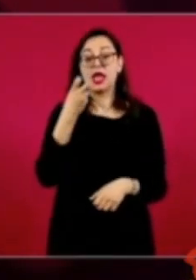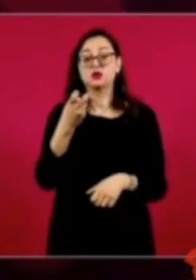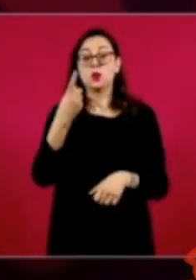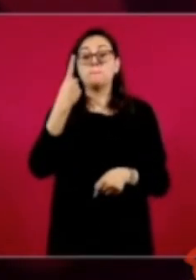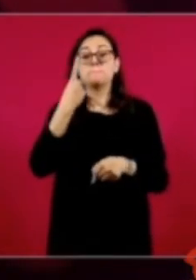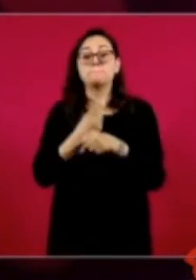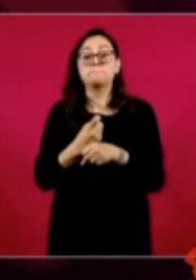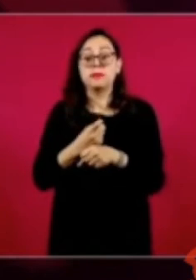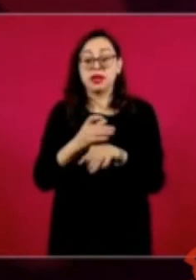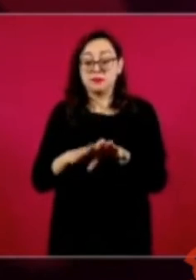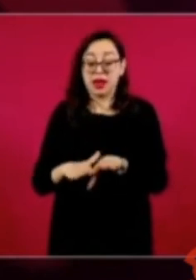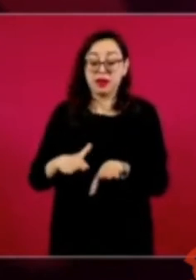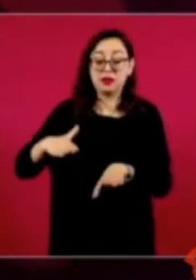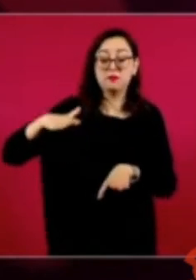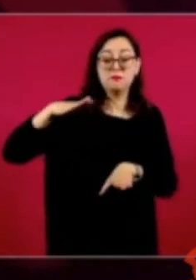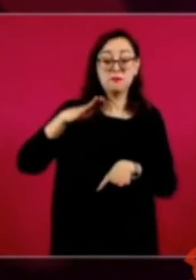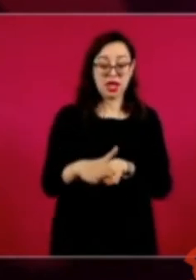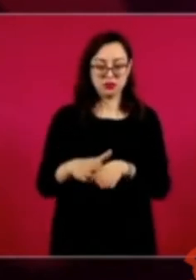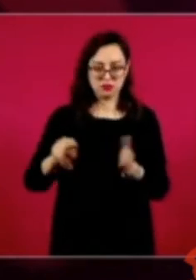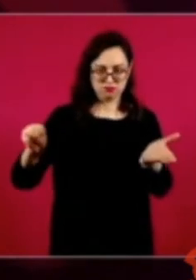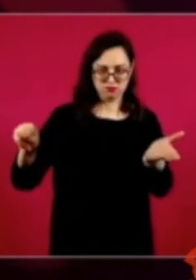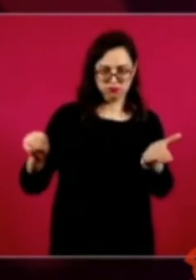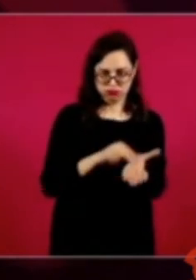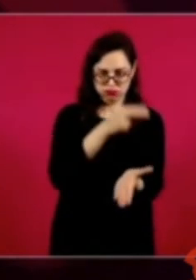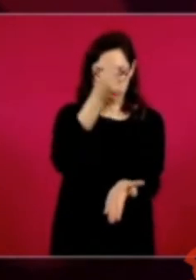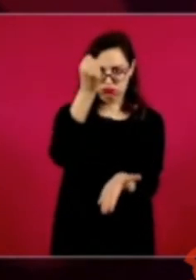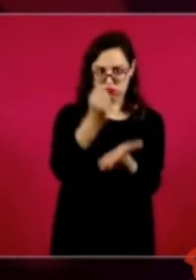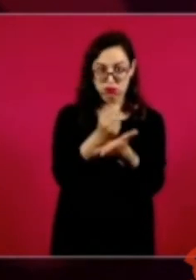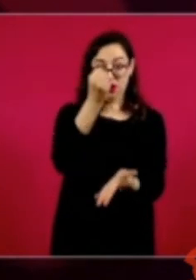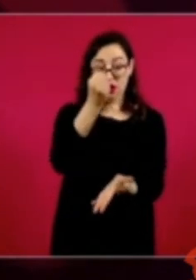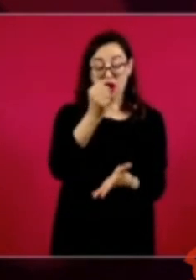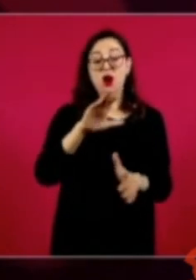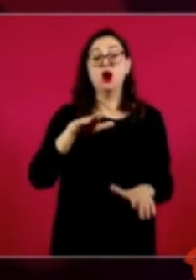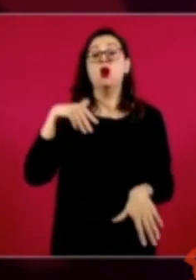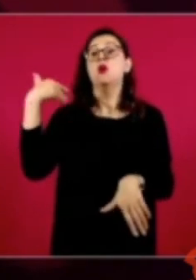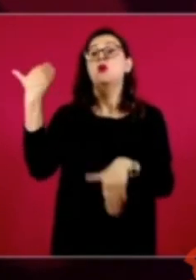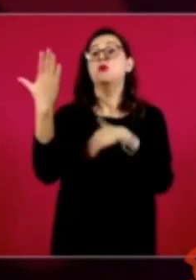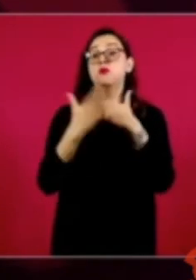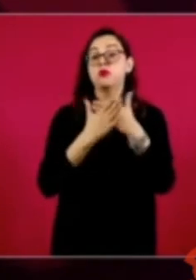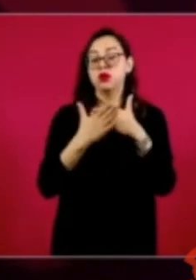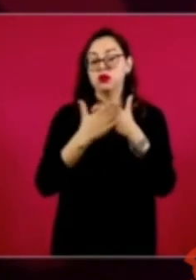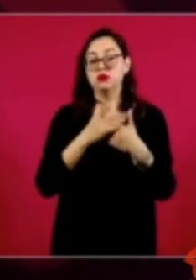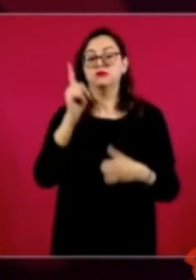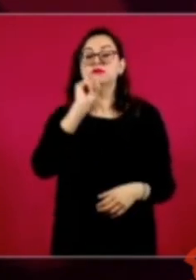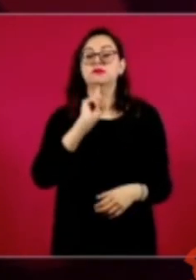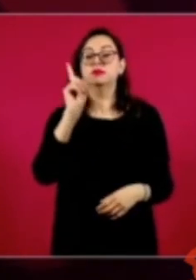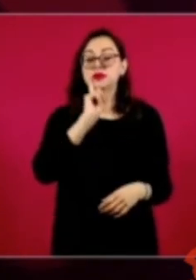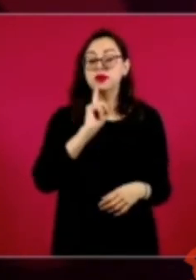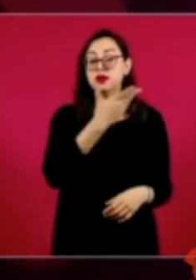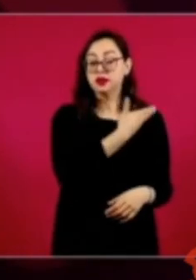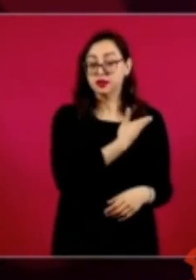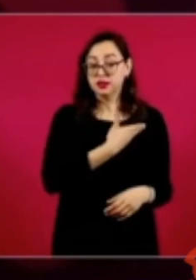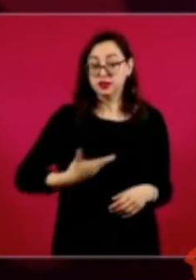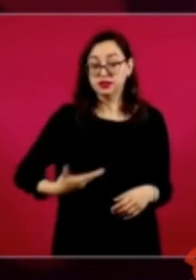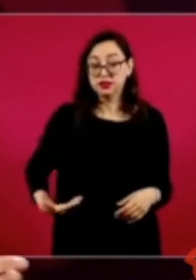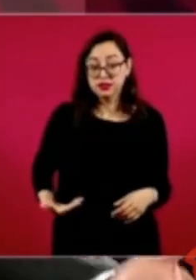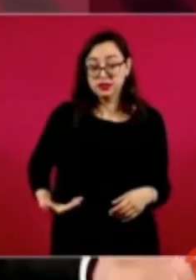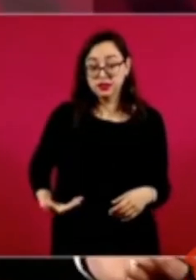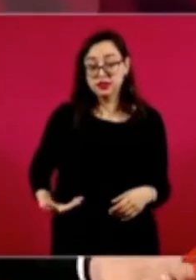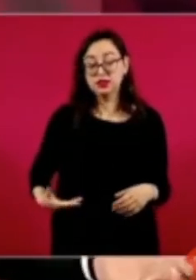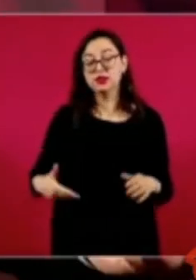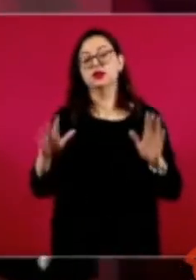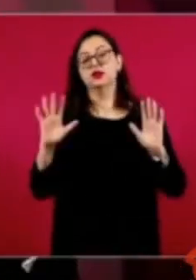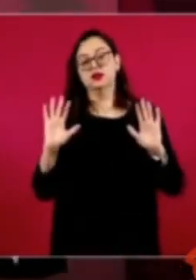esto lo va a decidir la presidenta electa, ya si se tiene